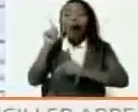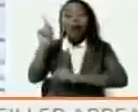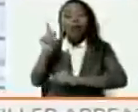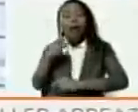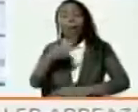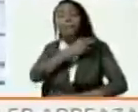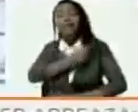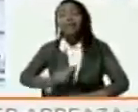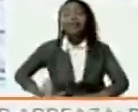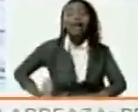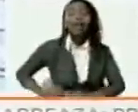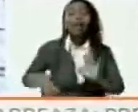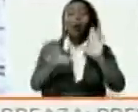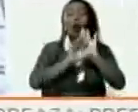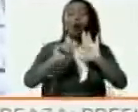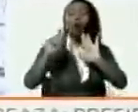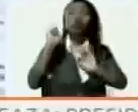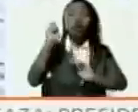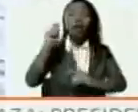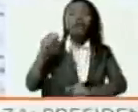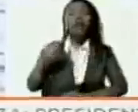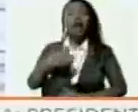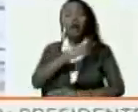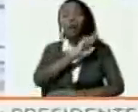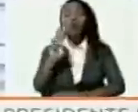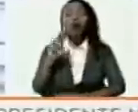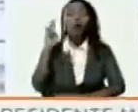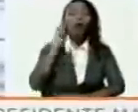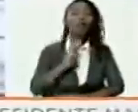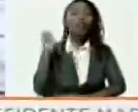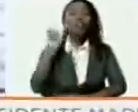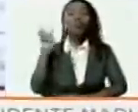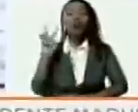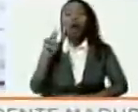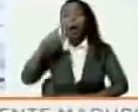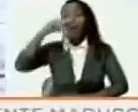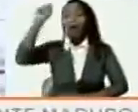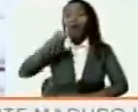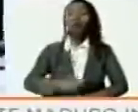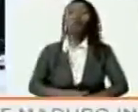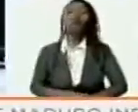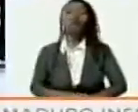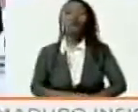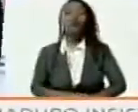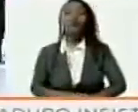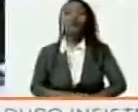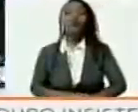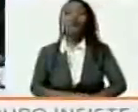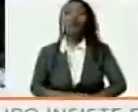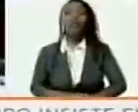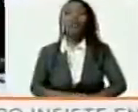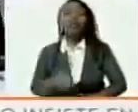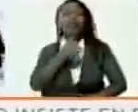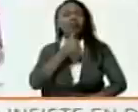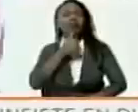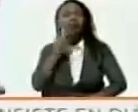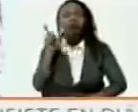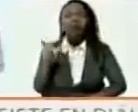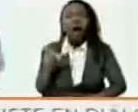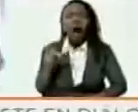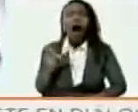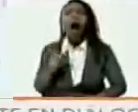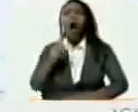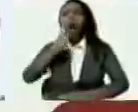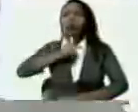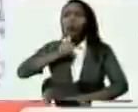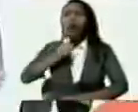del presidente constitucional de la República Bolivariana de Venezuela, Nicolás Maduro Moros, quien ha sostenido